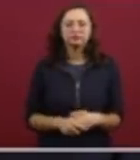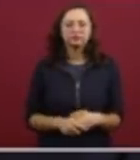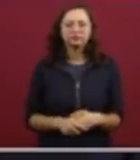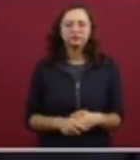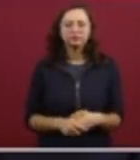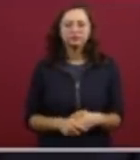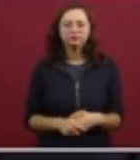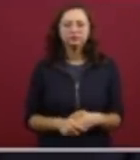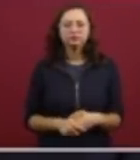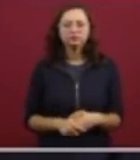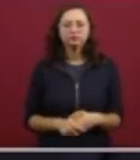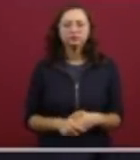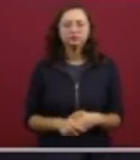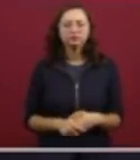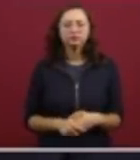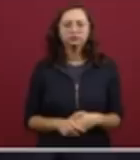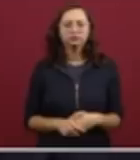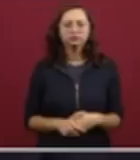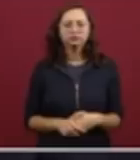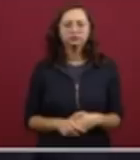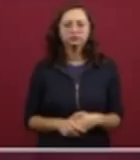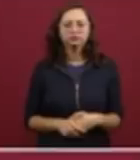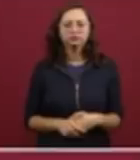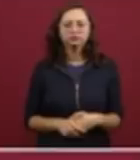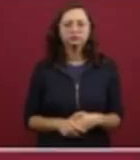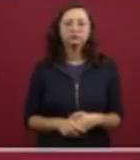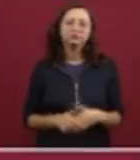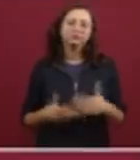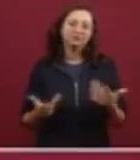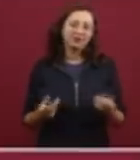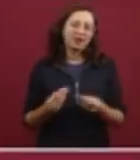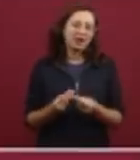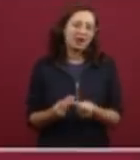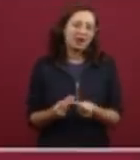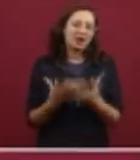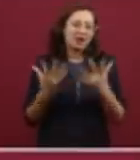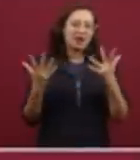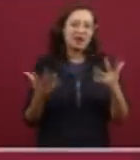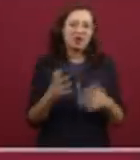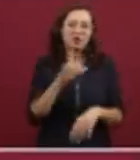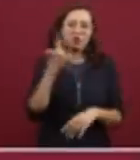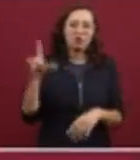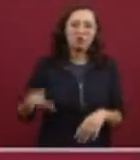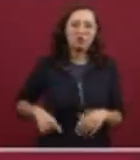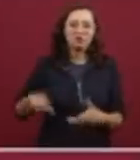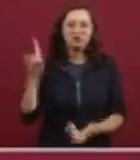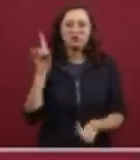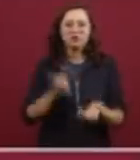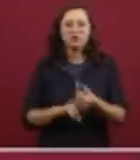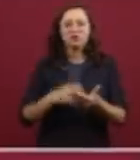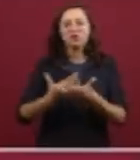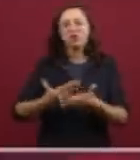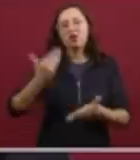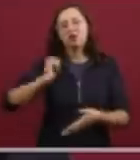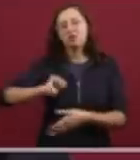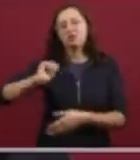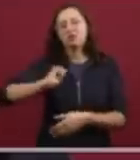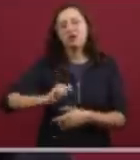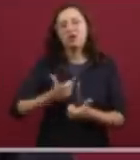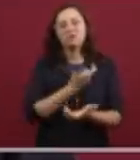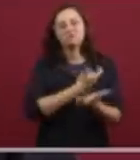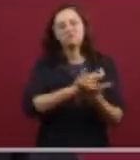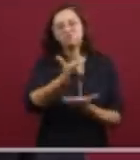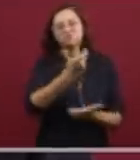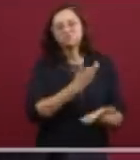Sí, pues ya no hay los sueldos elevadísimos que existían, hay